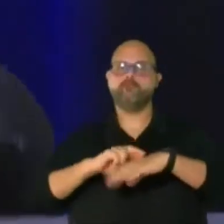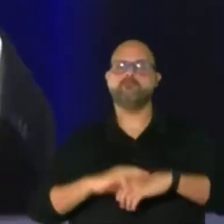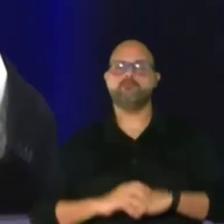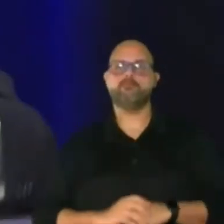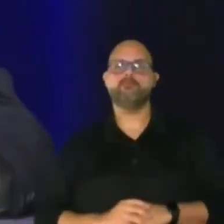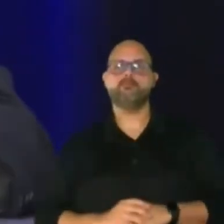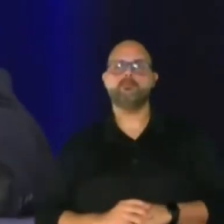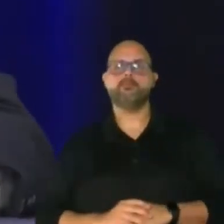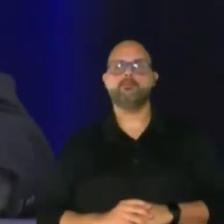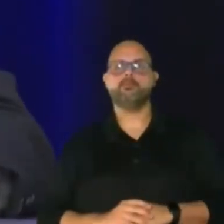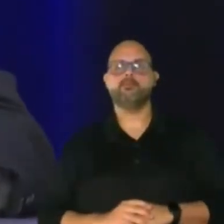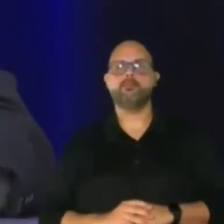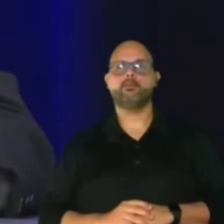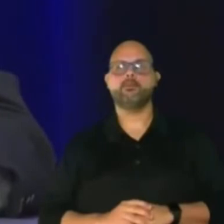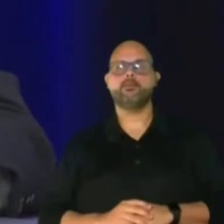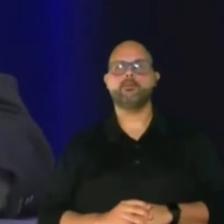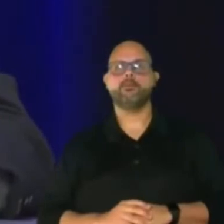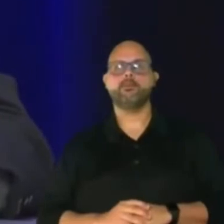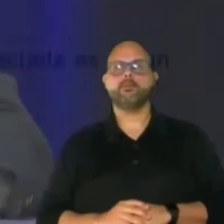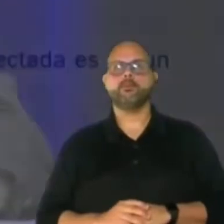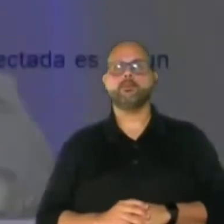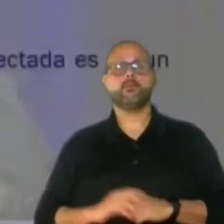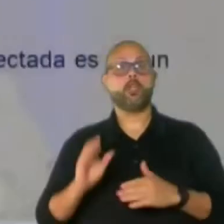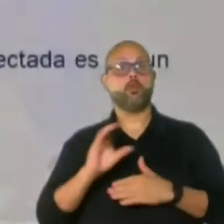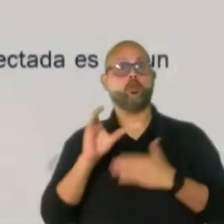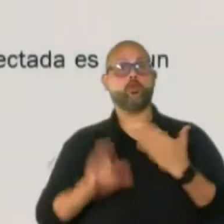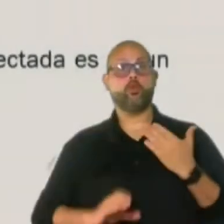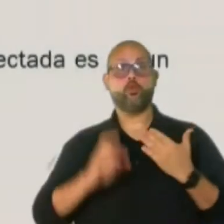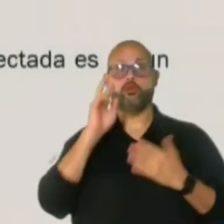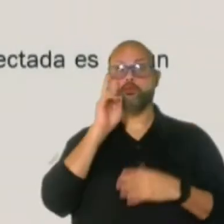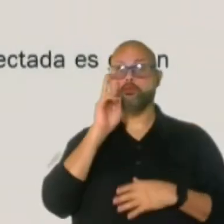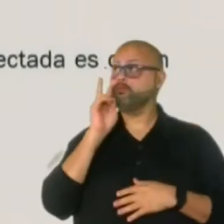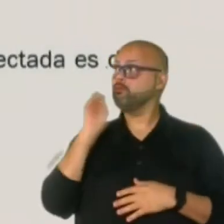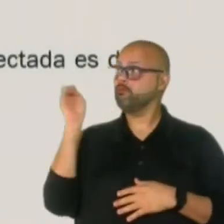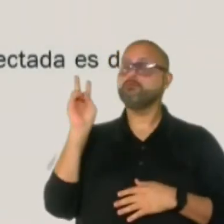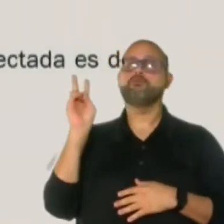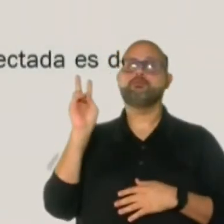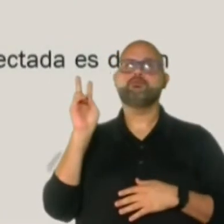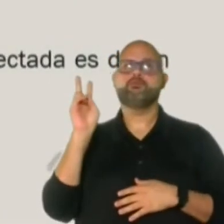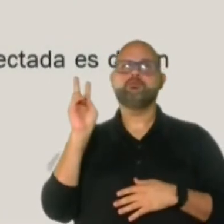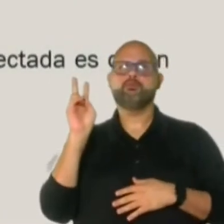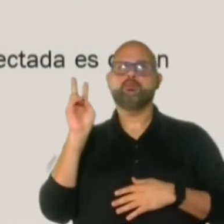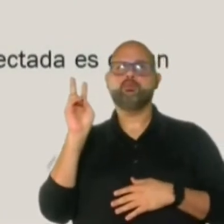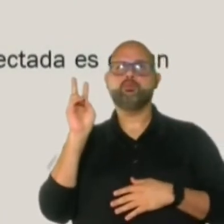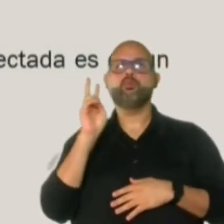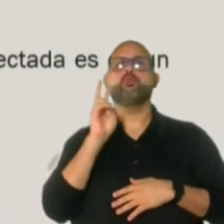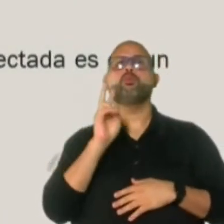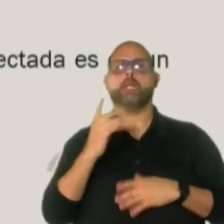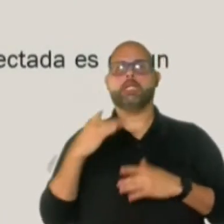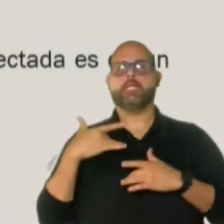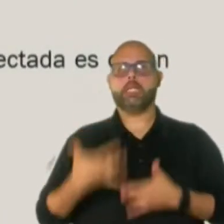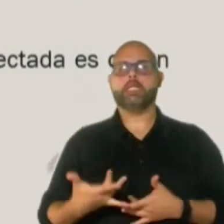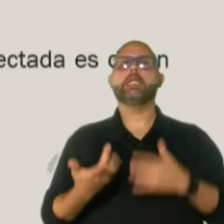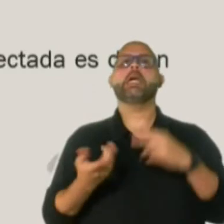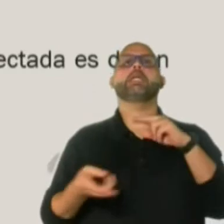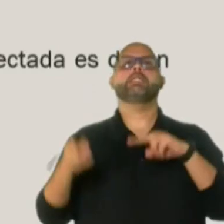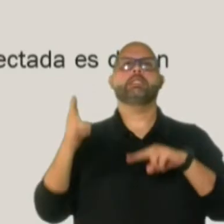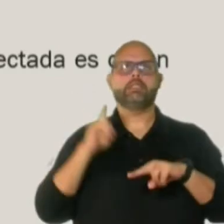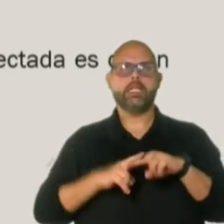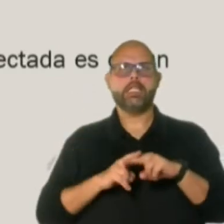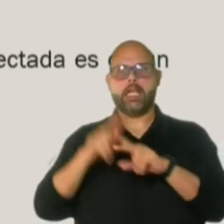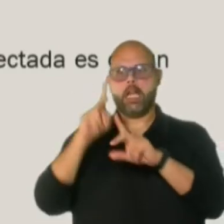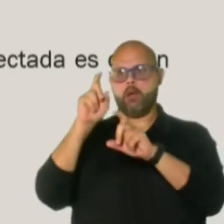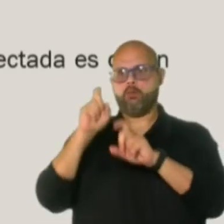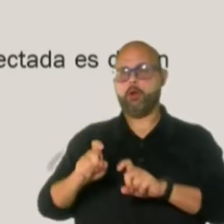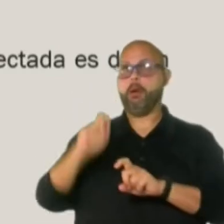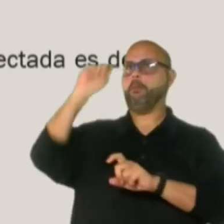Así que, en conclusión, observamos una tendencia creciente en el número de pruebas moleculares positivas a partir